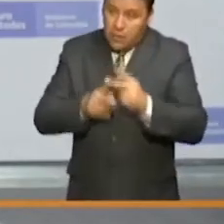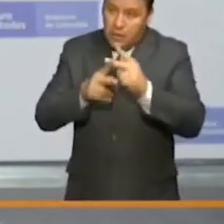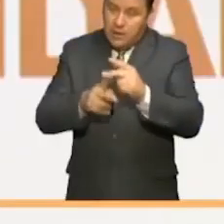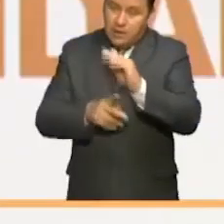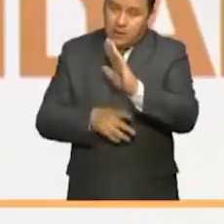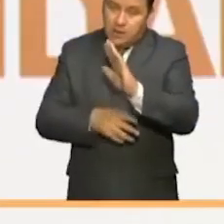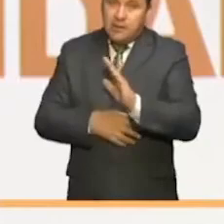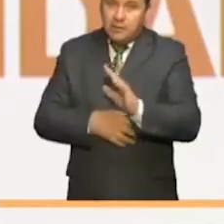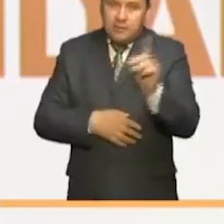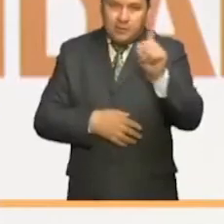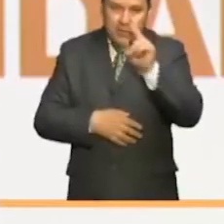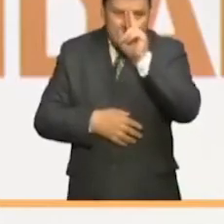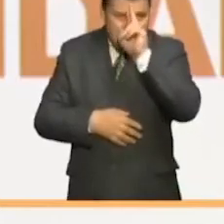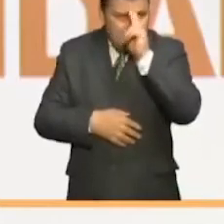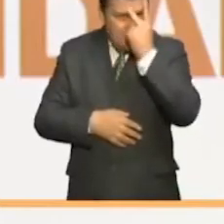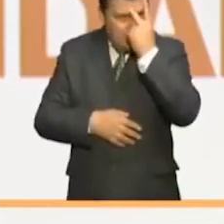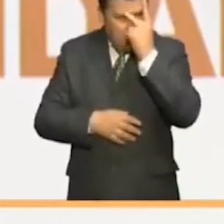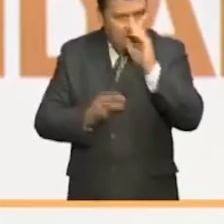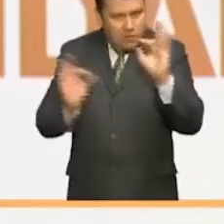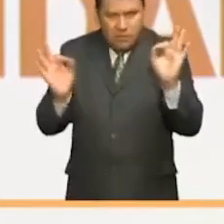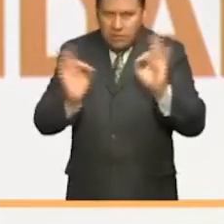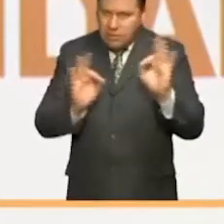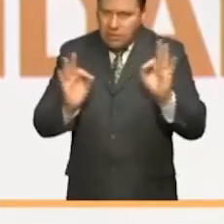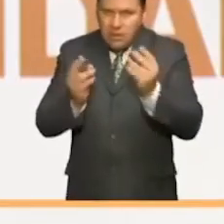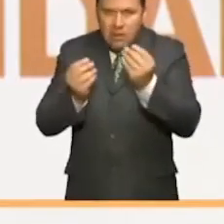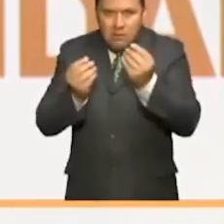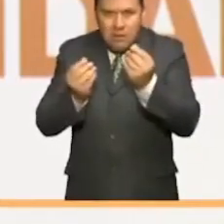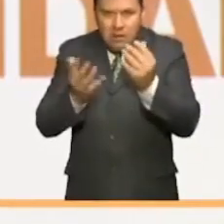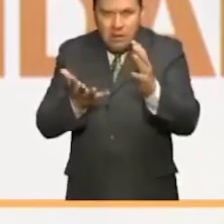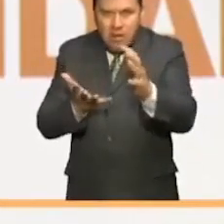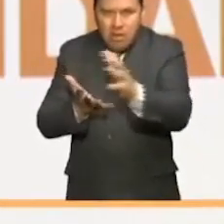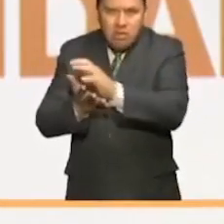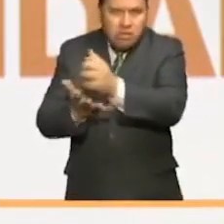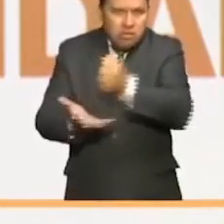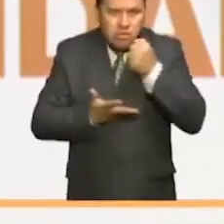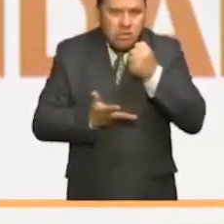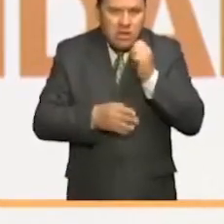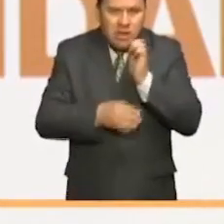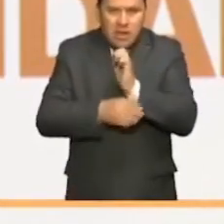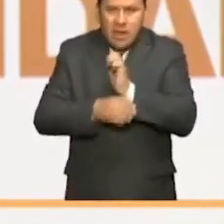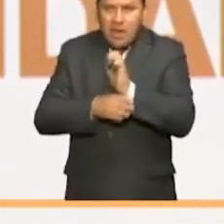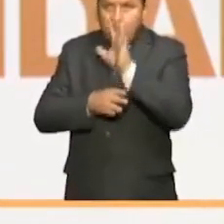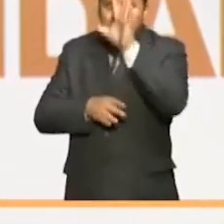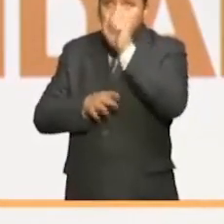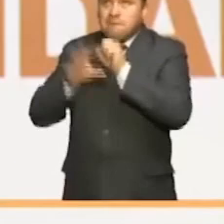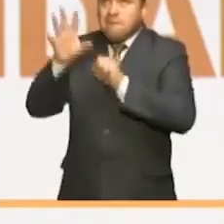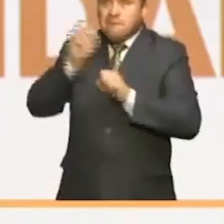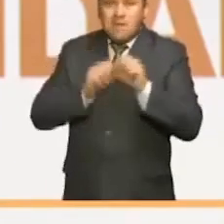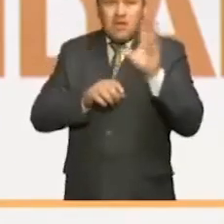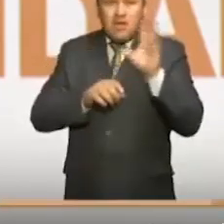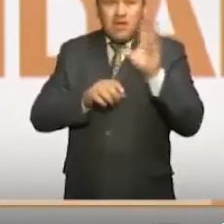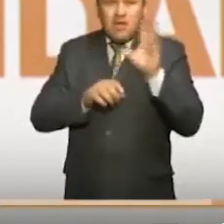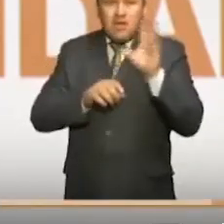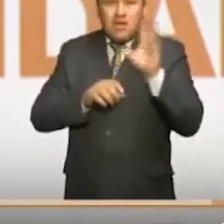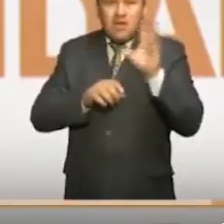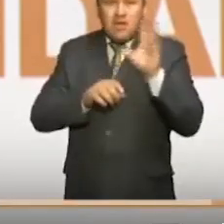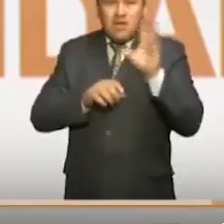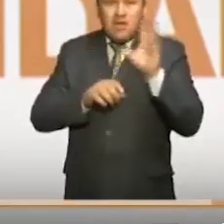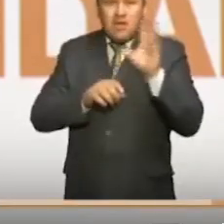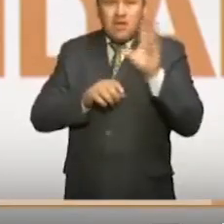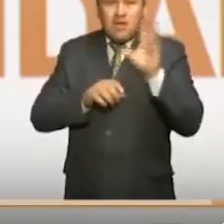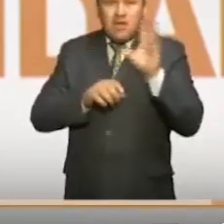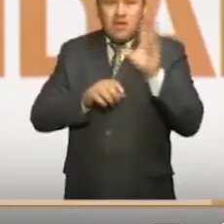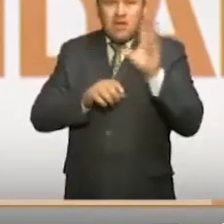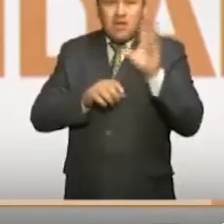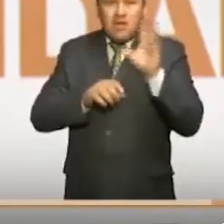se equivocan nadie le está quitando un recurso de inversión a las entidades territoriales hoy el coc